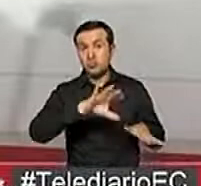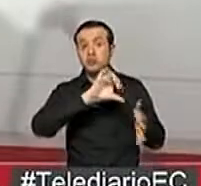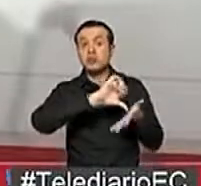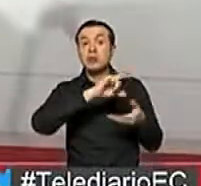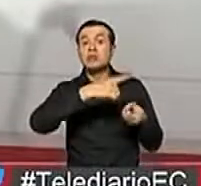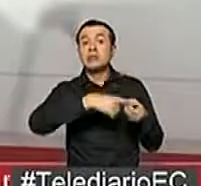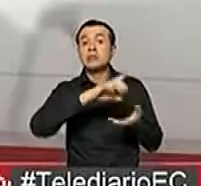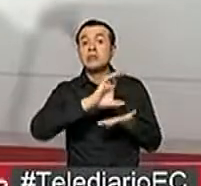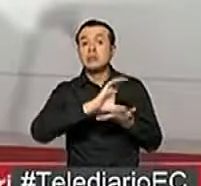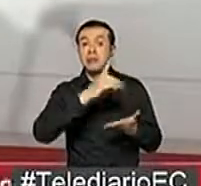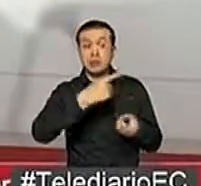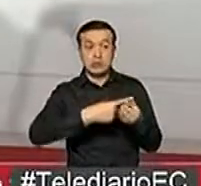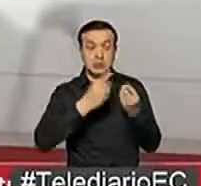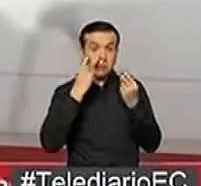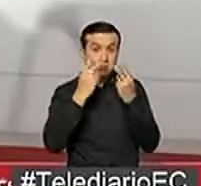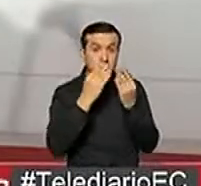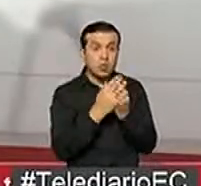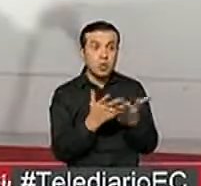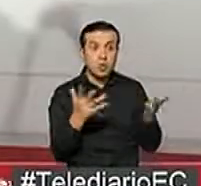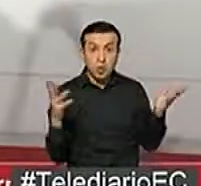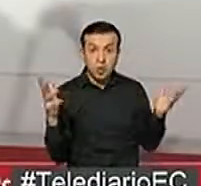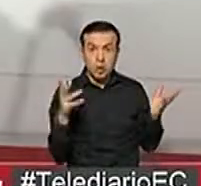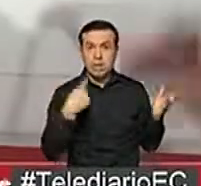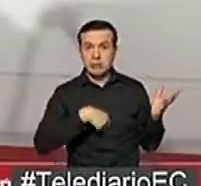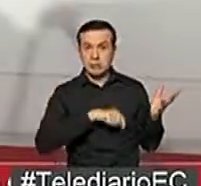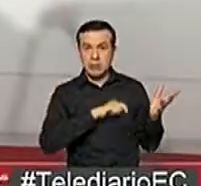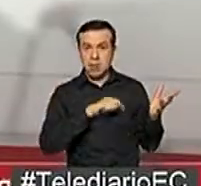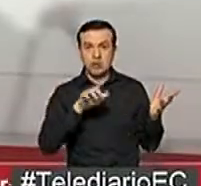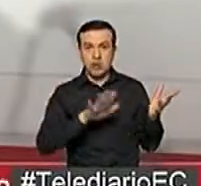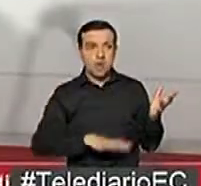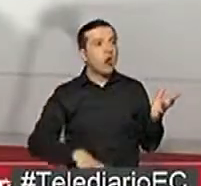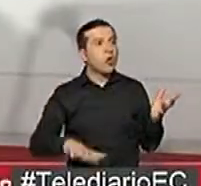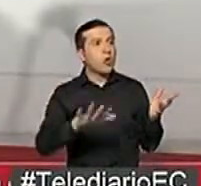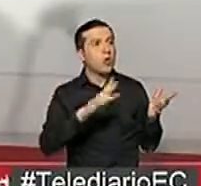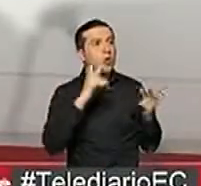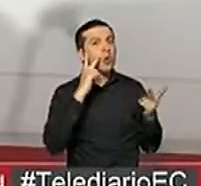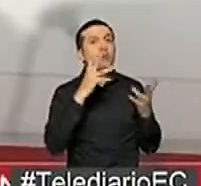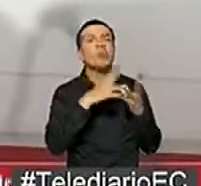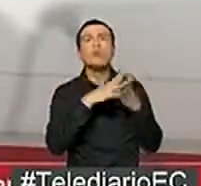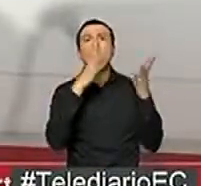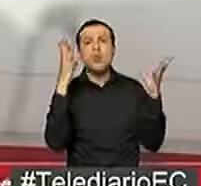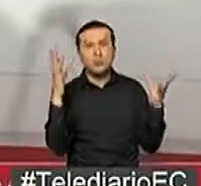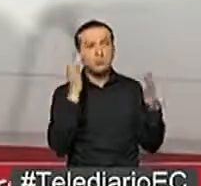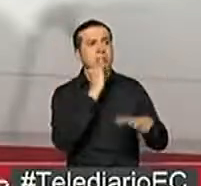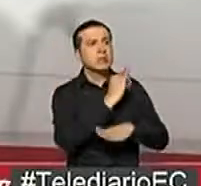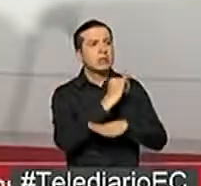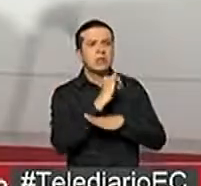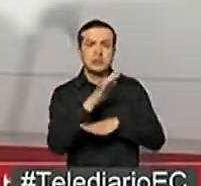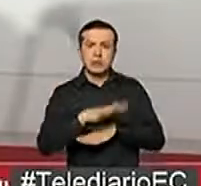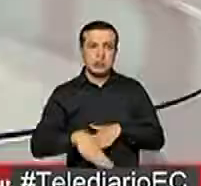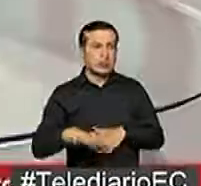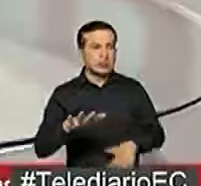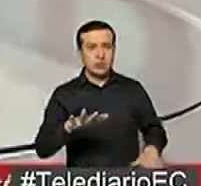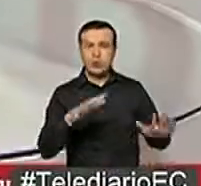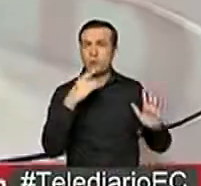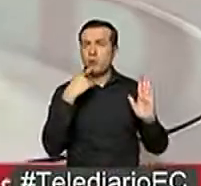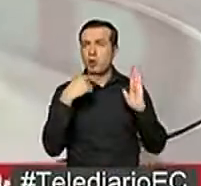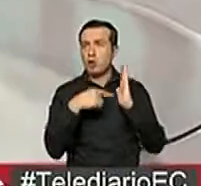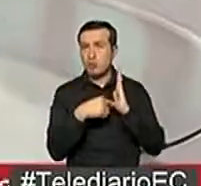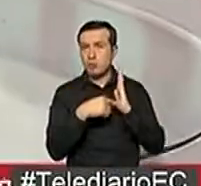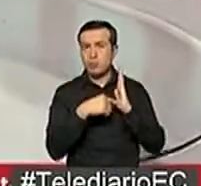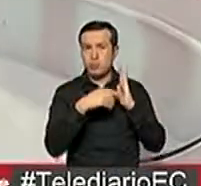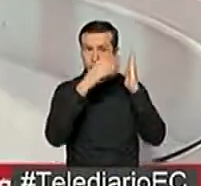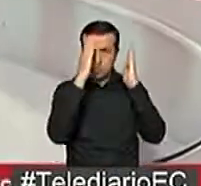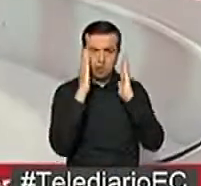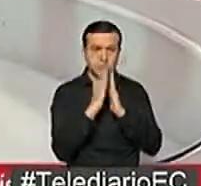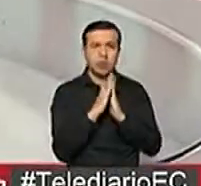centro histórico se evidencia esa influencia española, colonial, con la presencia de muchos conventos y monasterios. Por ejemplo, monasterios, para